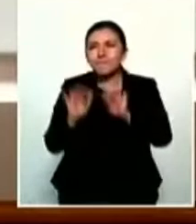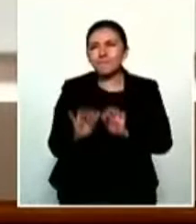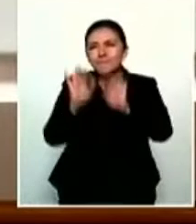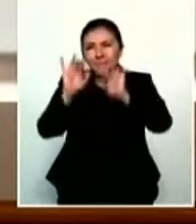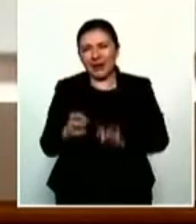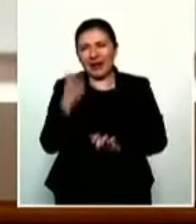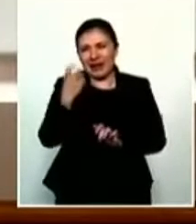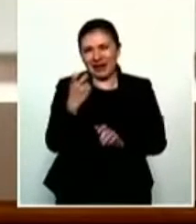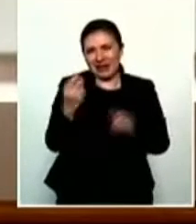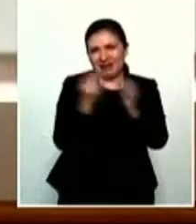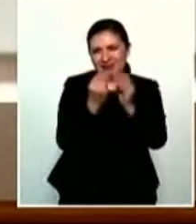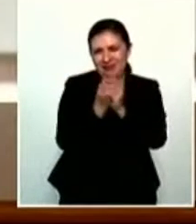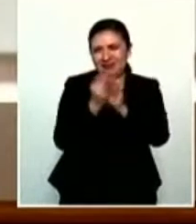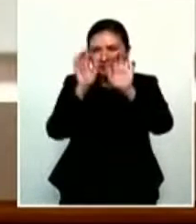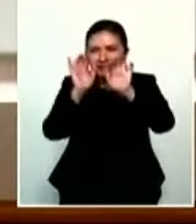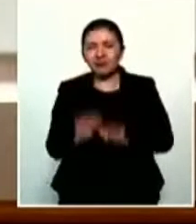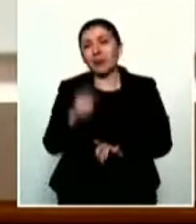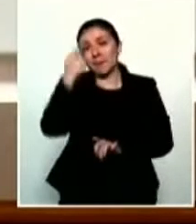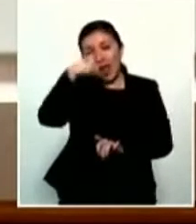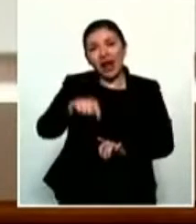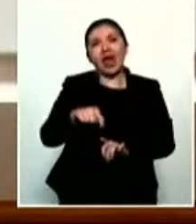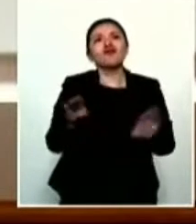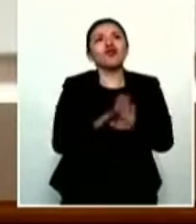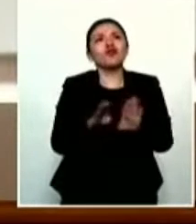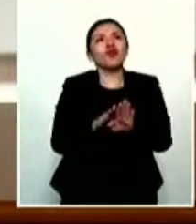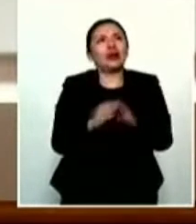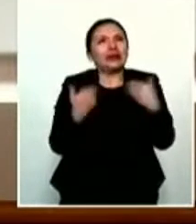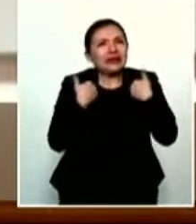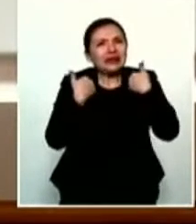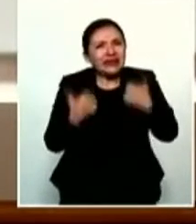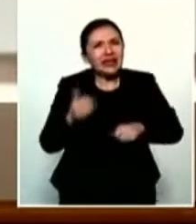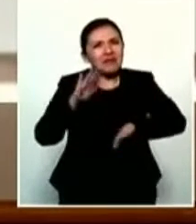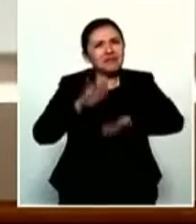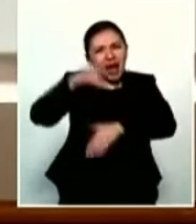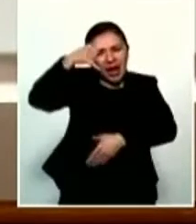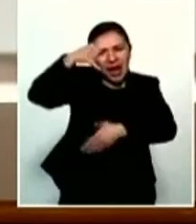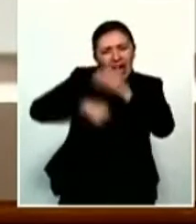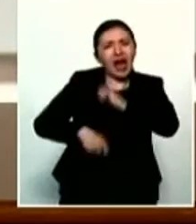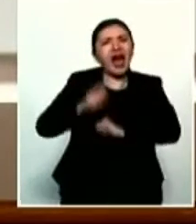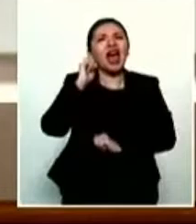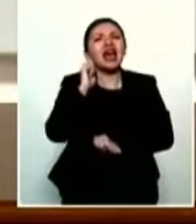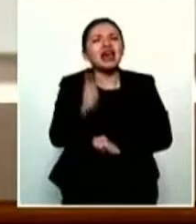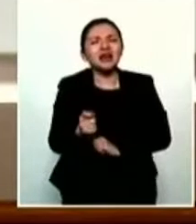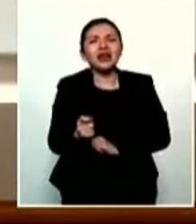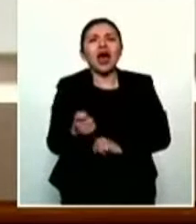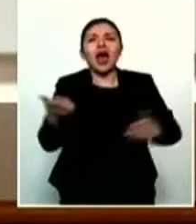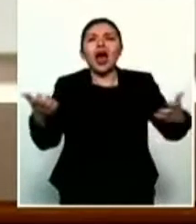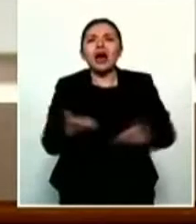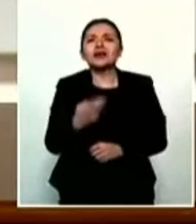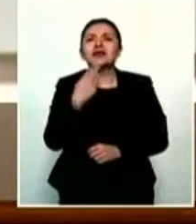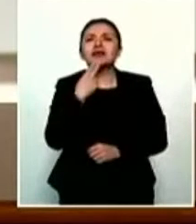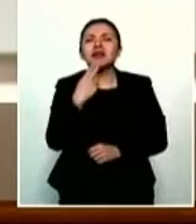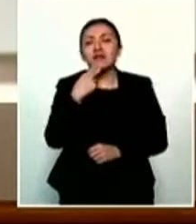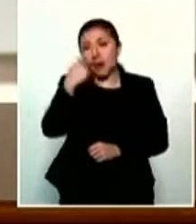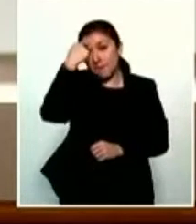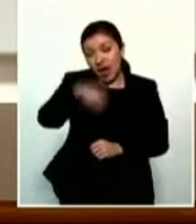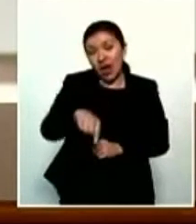capítulo precisamente para redimensionar la función